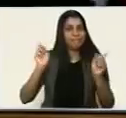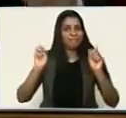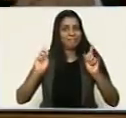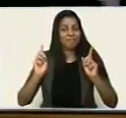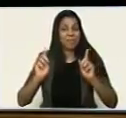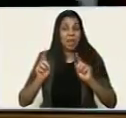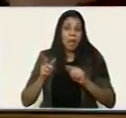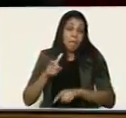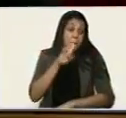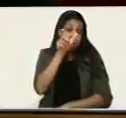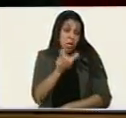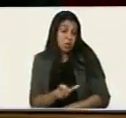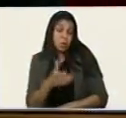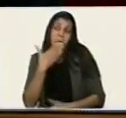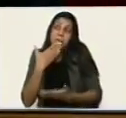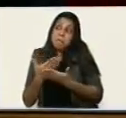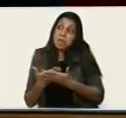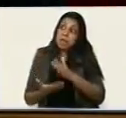Pidió irse,